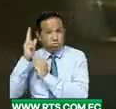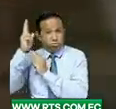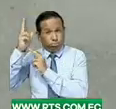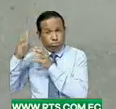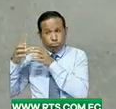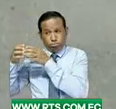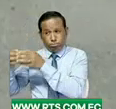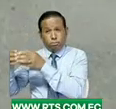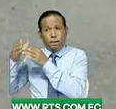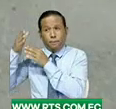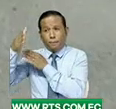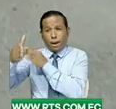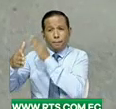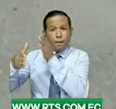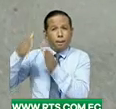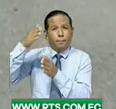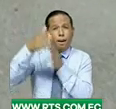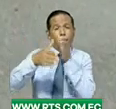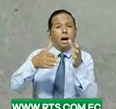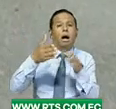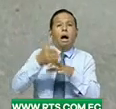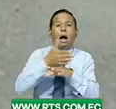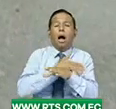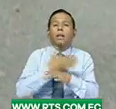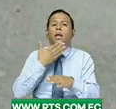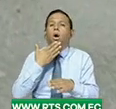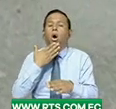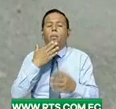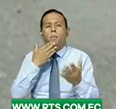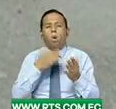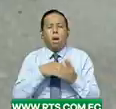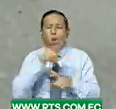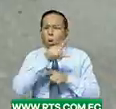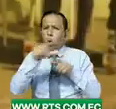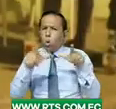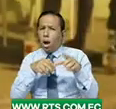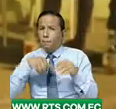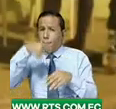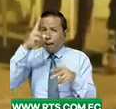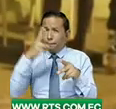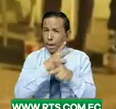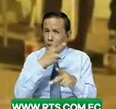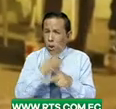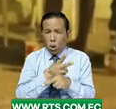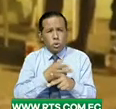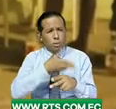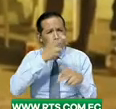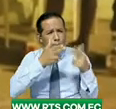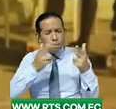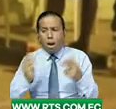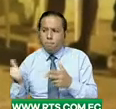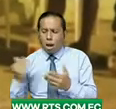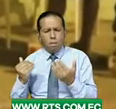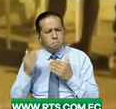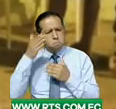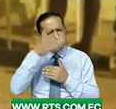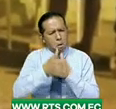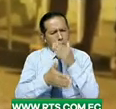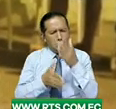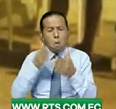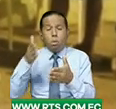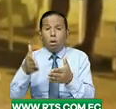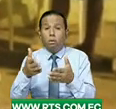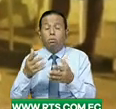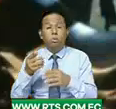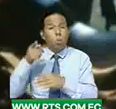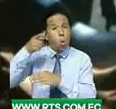Fuerzas Armadas trabajan de acuerdo a la georreferenciación del delito en zonas consideradas críticas y de alta conflictividad. El estado